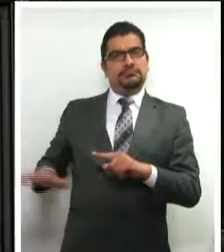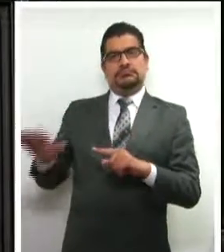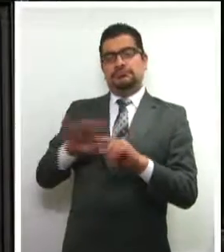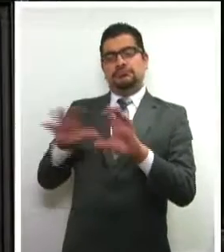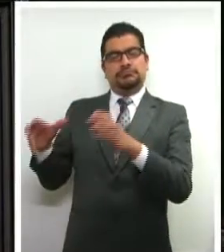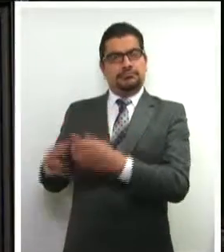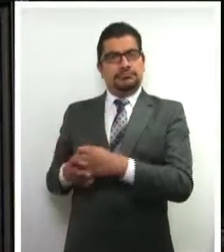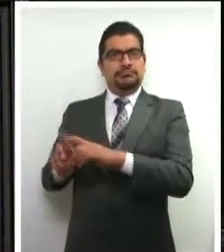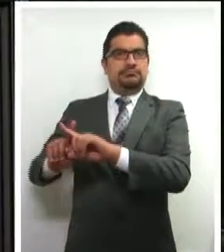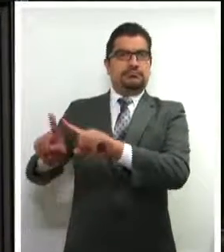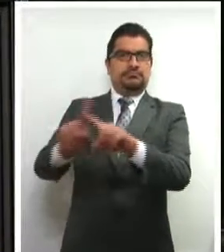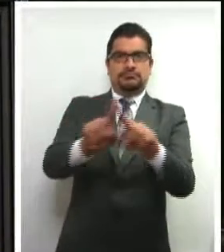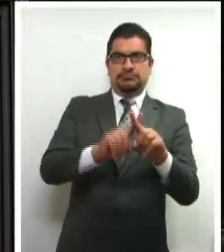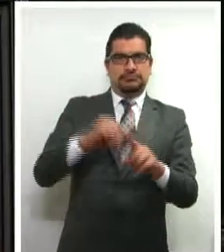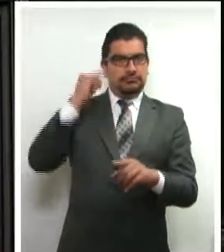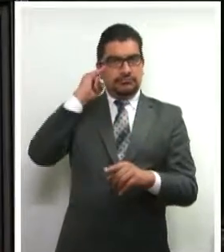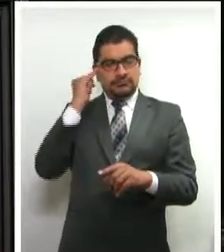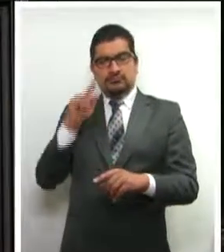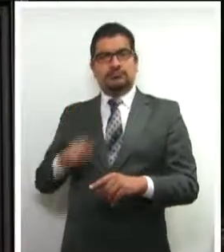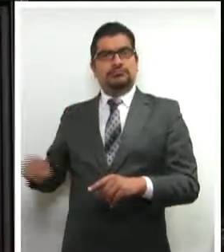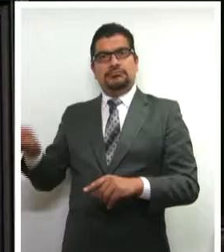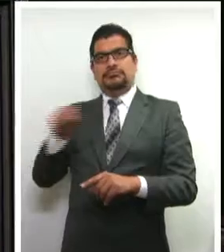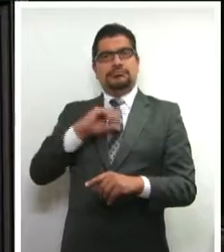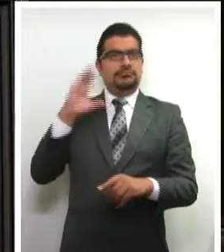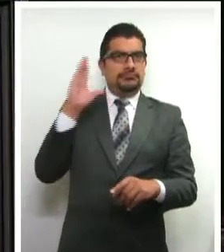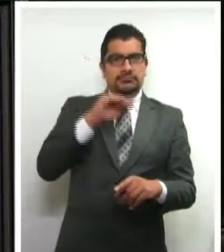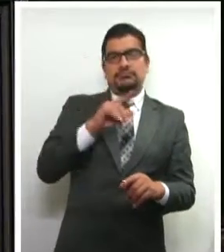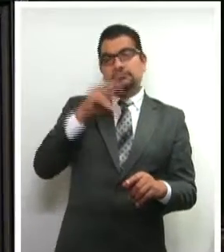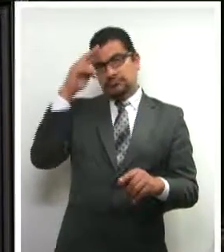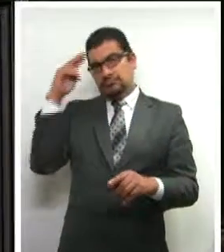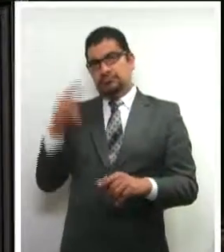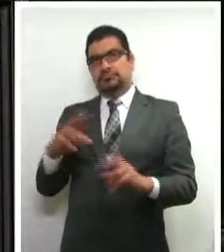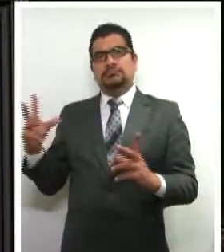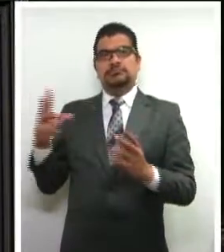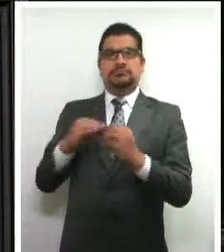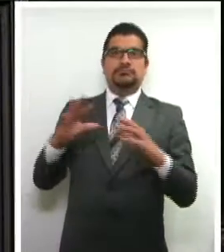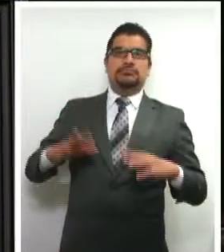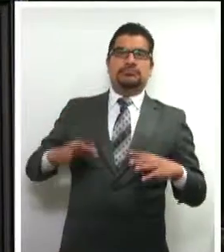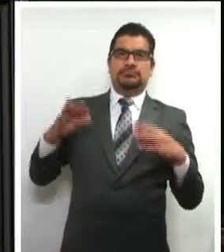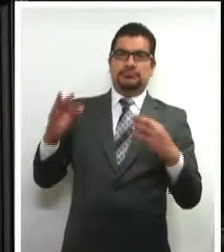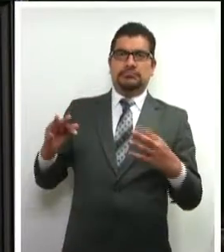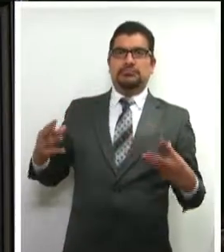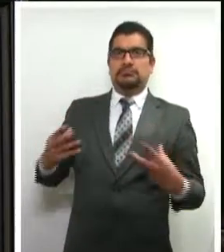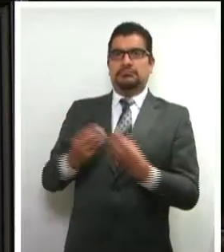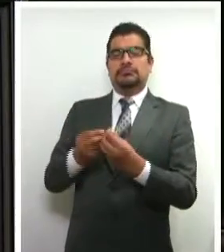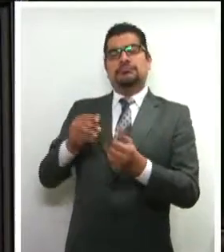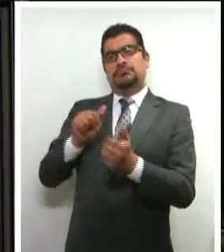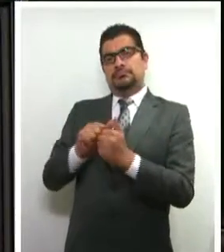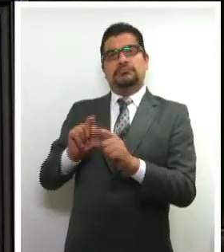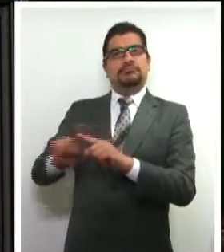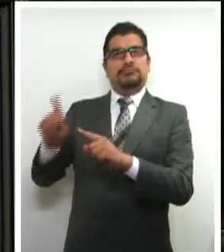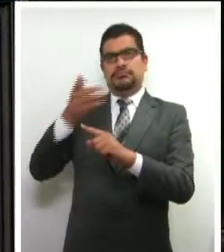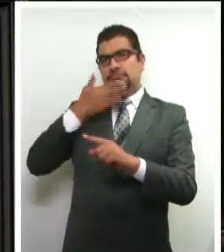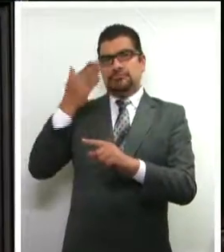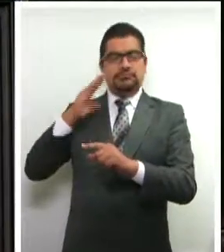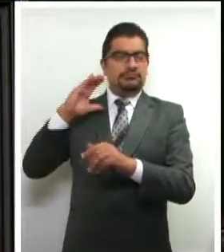y comunidades indígenas y afromexicanas, fundada en la diversidad de sus tradiciones, expresiones